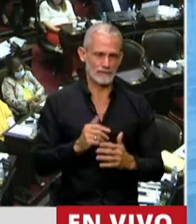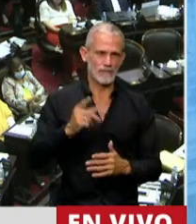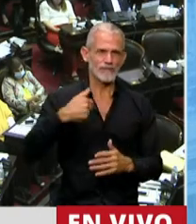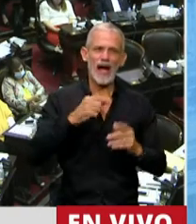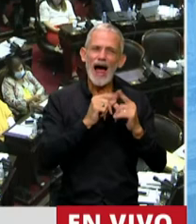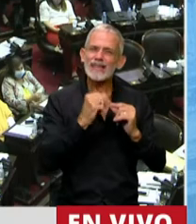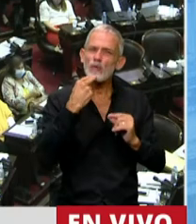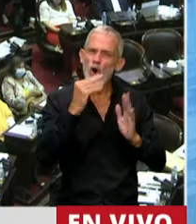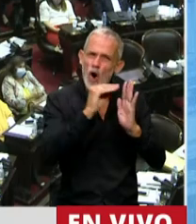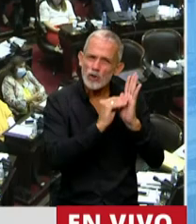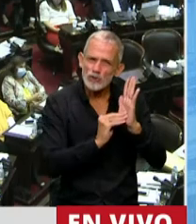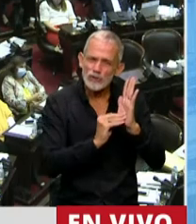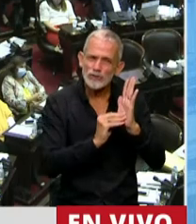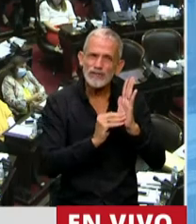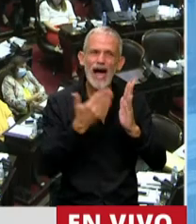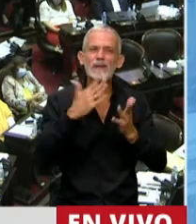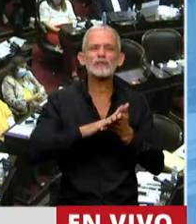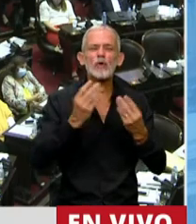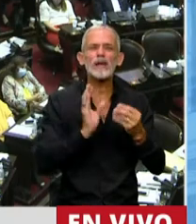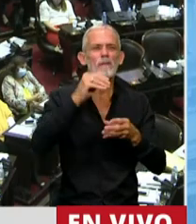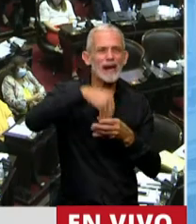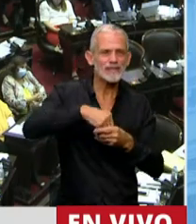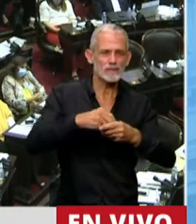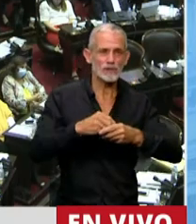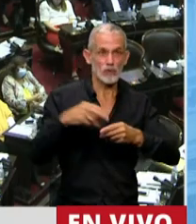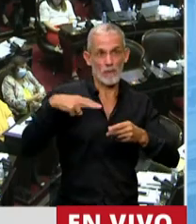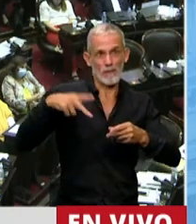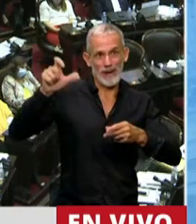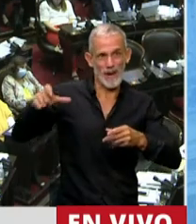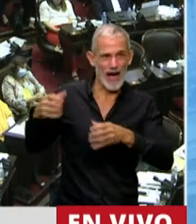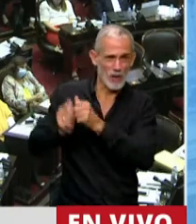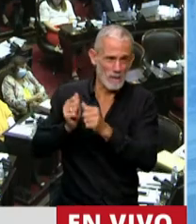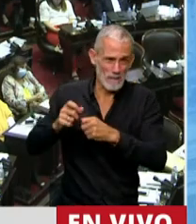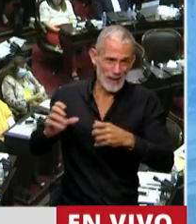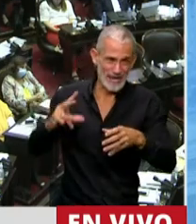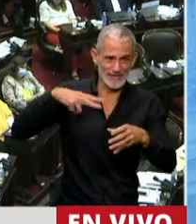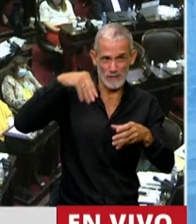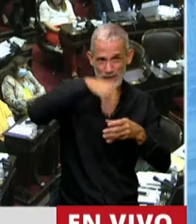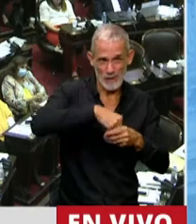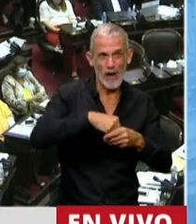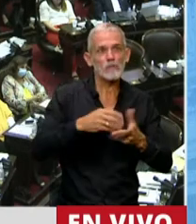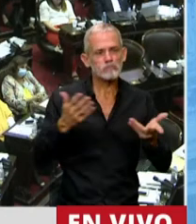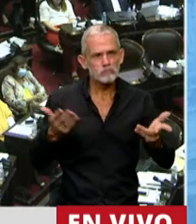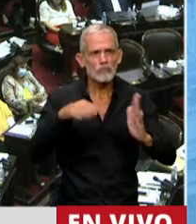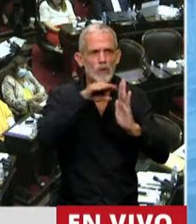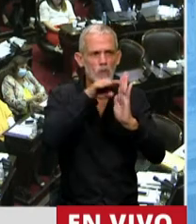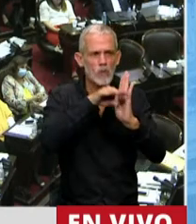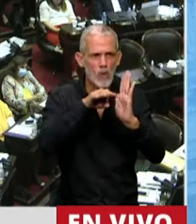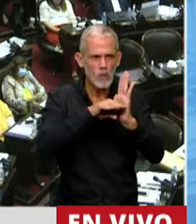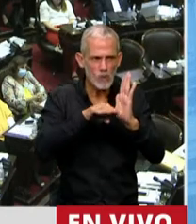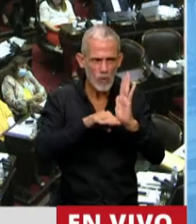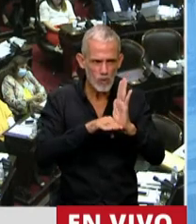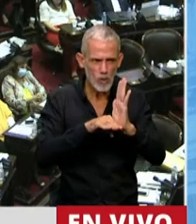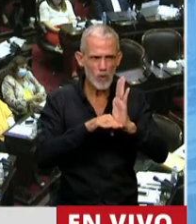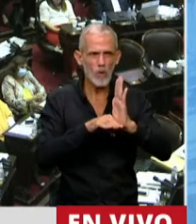en el artículo 11, cuando se habla de la participación del sector privado, el proyecto prevé el dictado de normas específicas